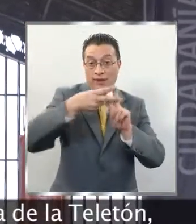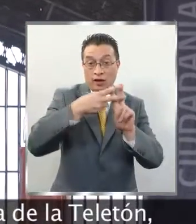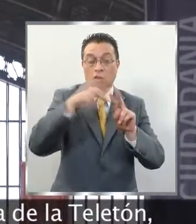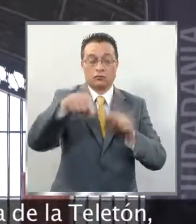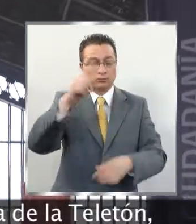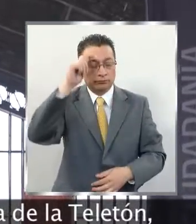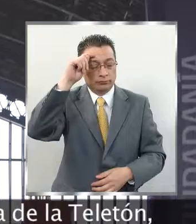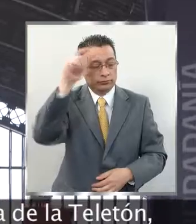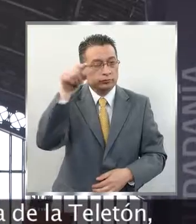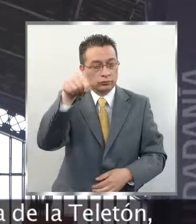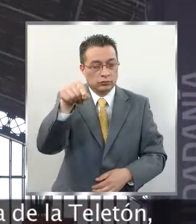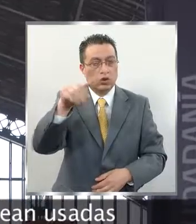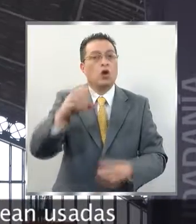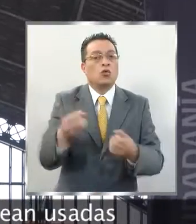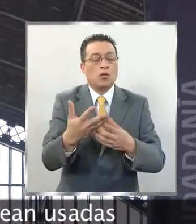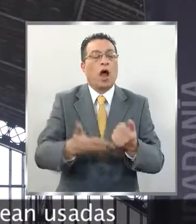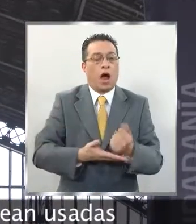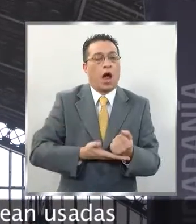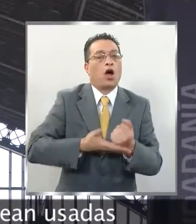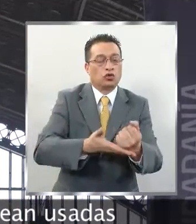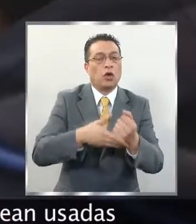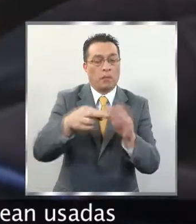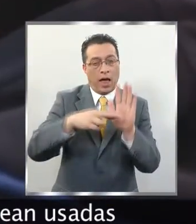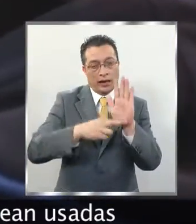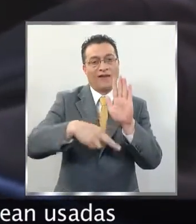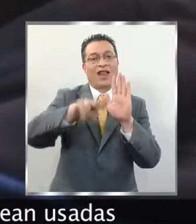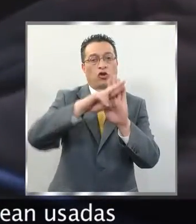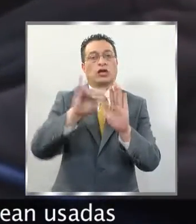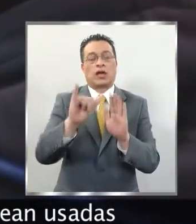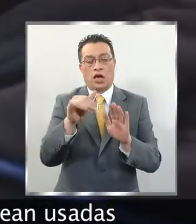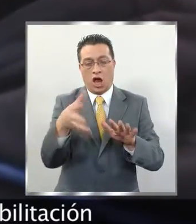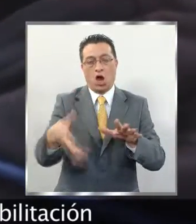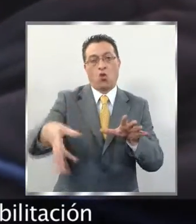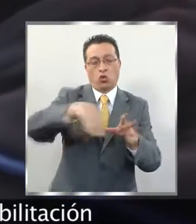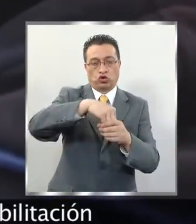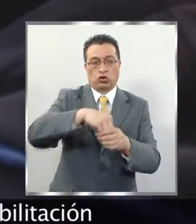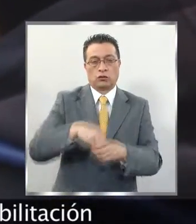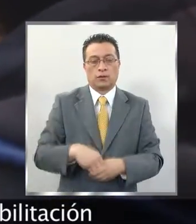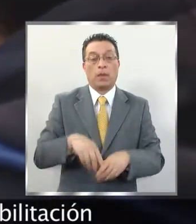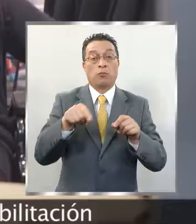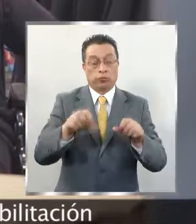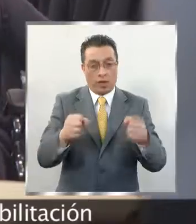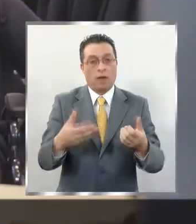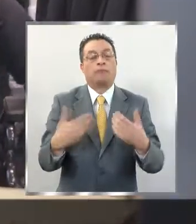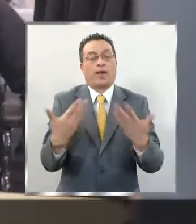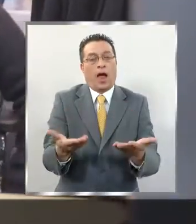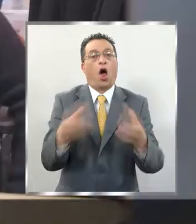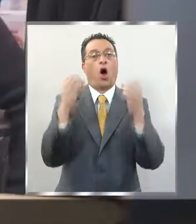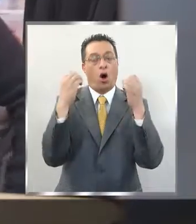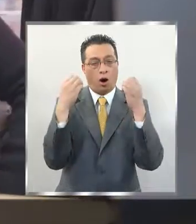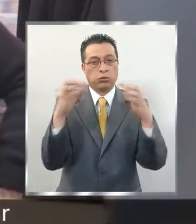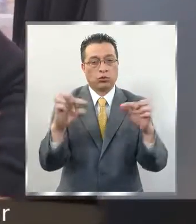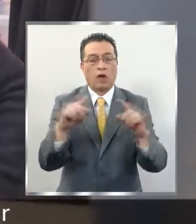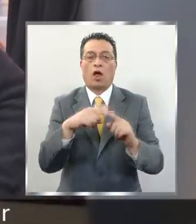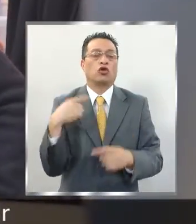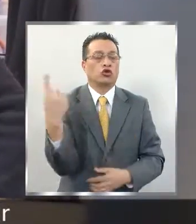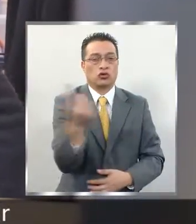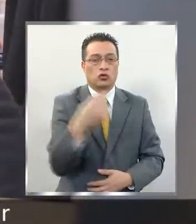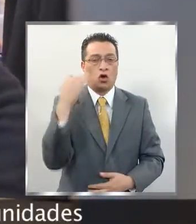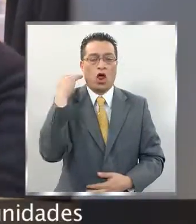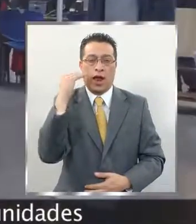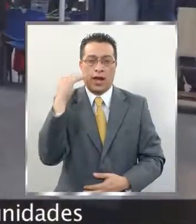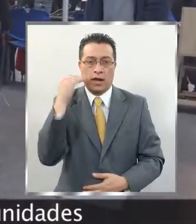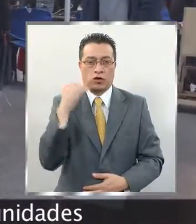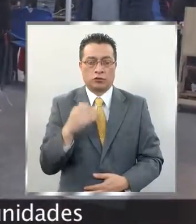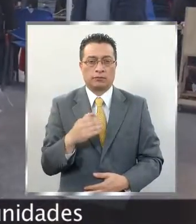Tecnología Asistida de la Teletón busca que las innovaciones sean usadas como instrumento de rehabilitación e inclusión y que puedan